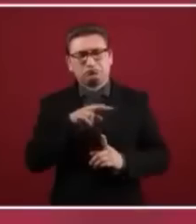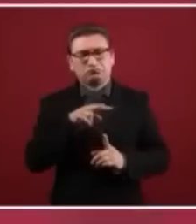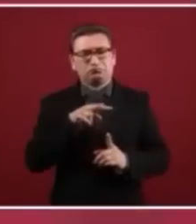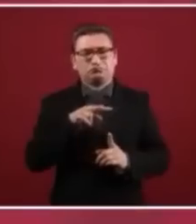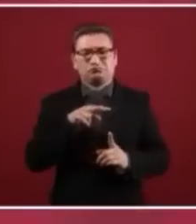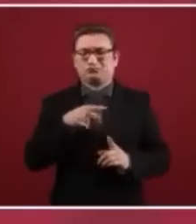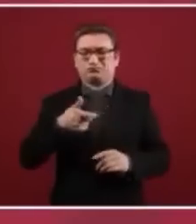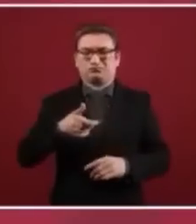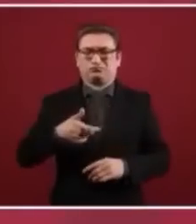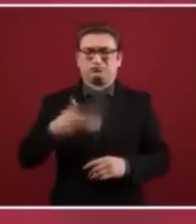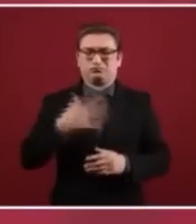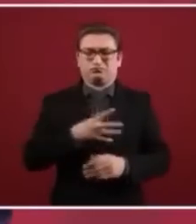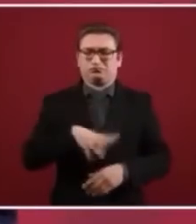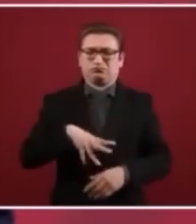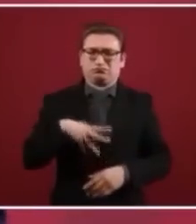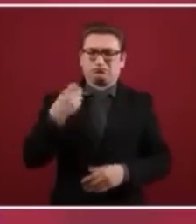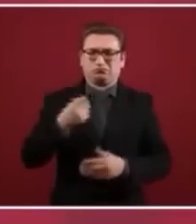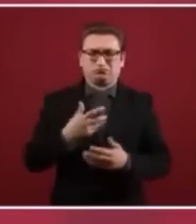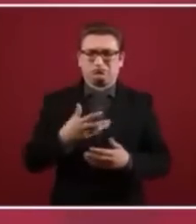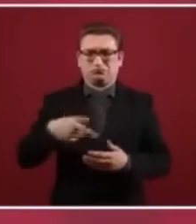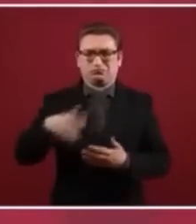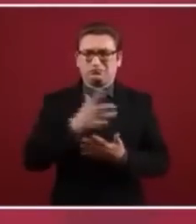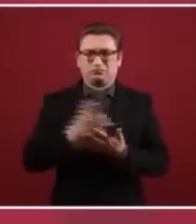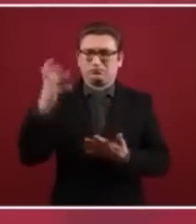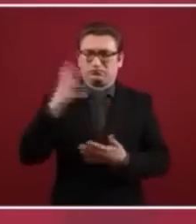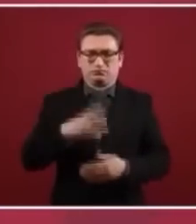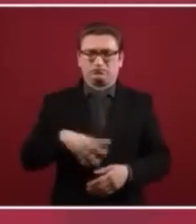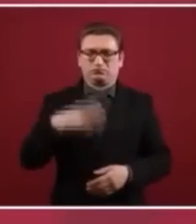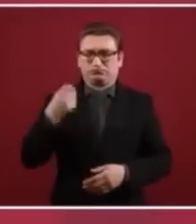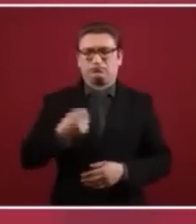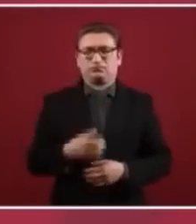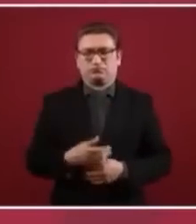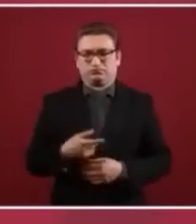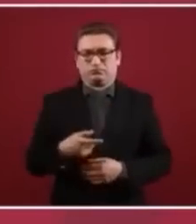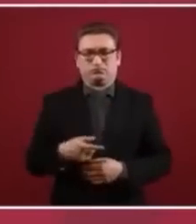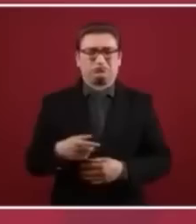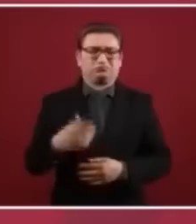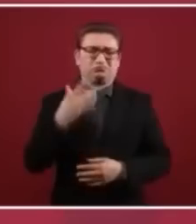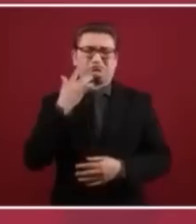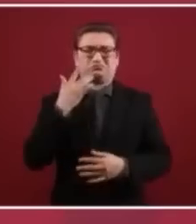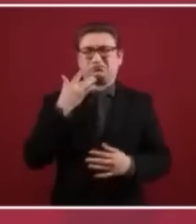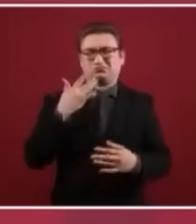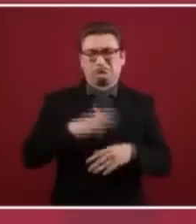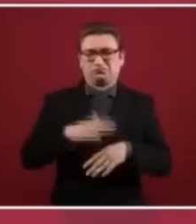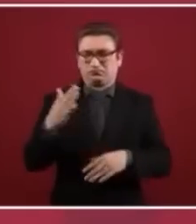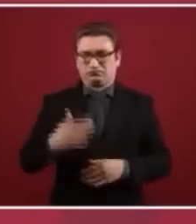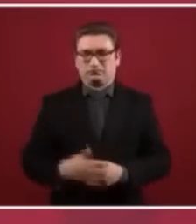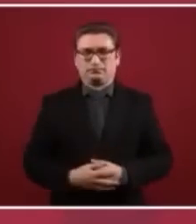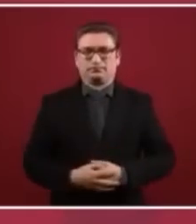abuso, un exceso, una extravagancia.